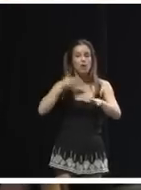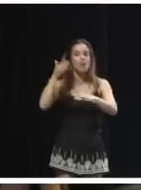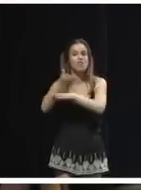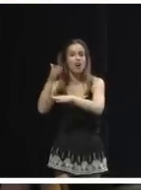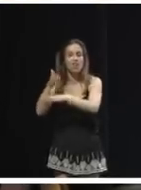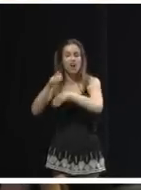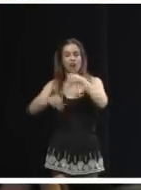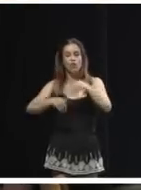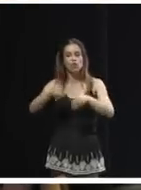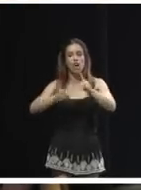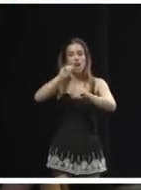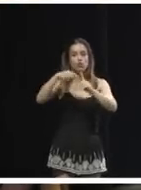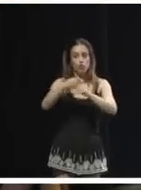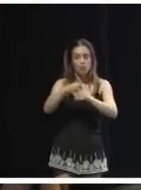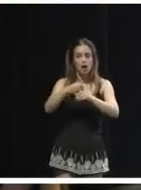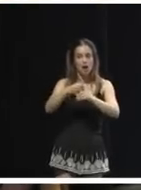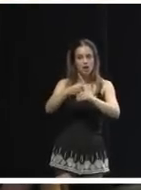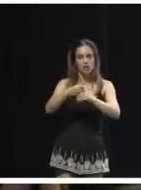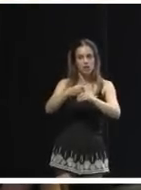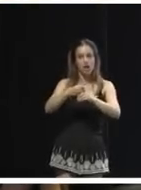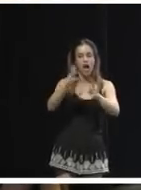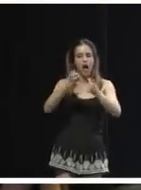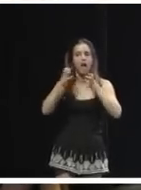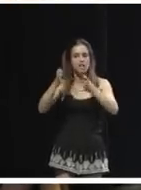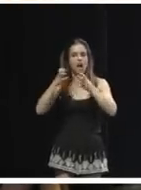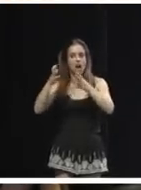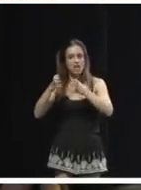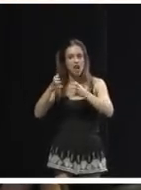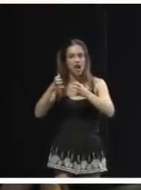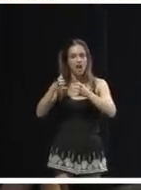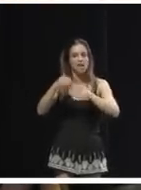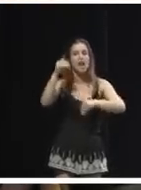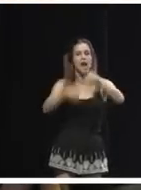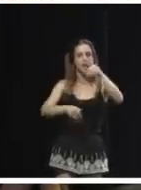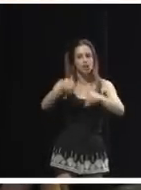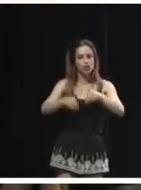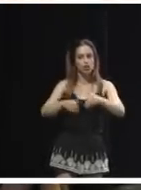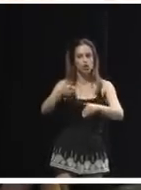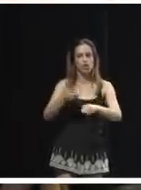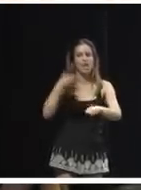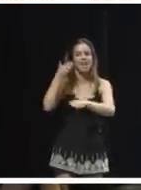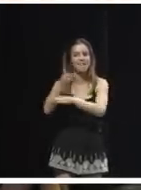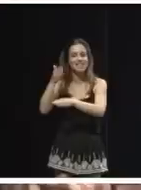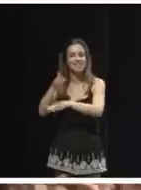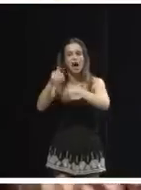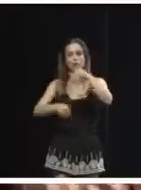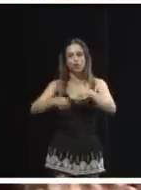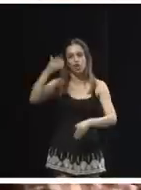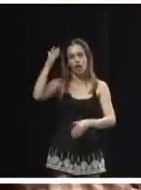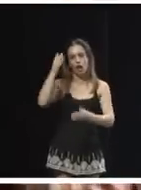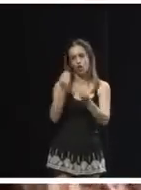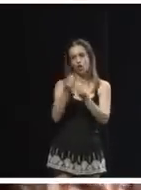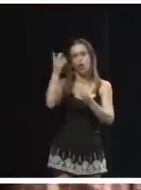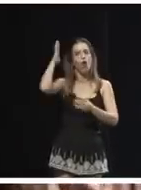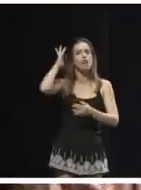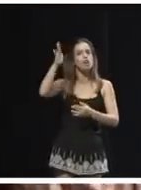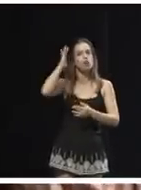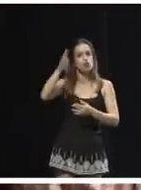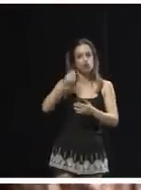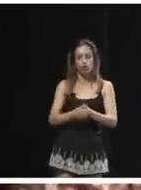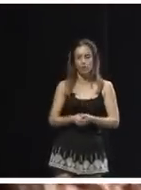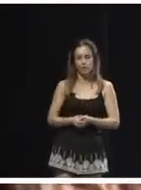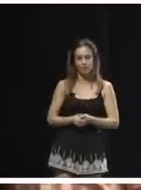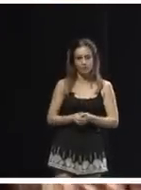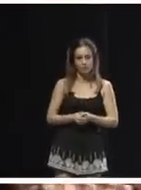de julio a Sumar, vamos a ganar las elecciones. Salid a votar con entusiasmo. Hago un llamamiento a las